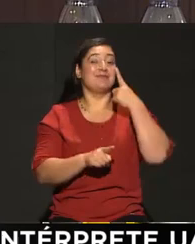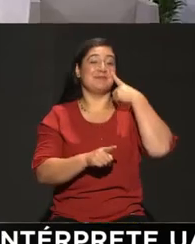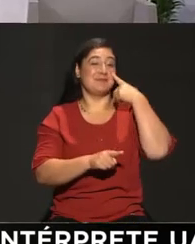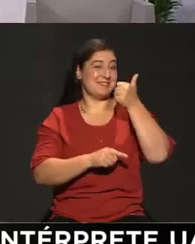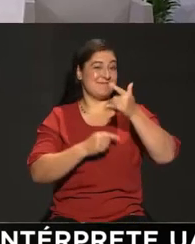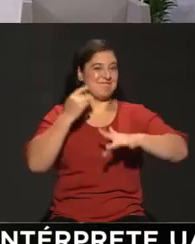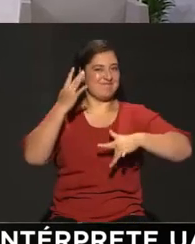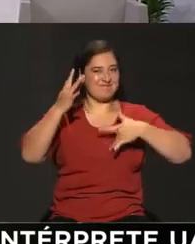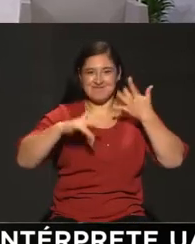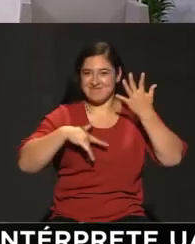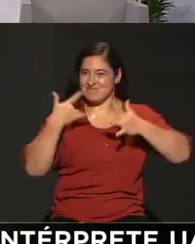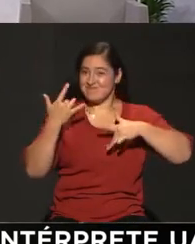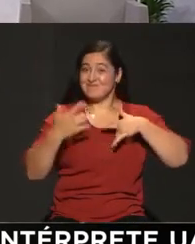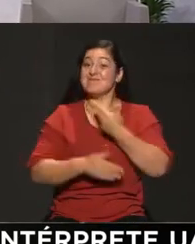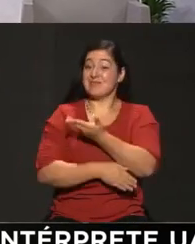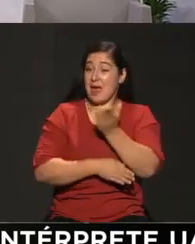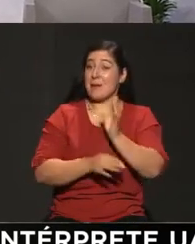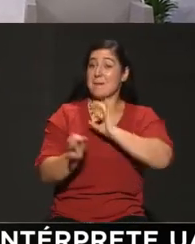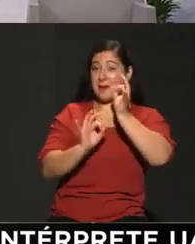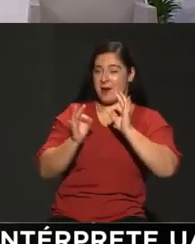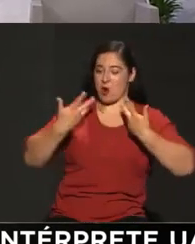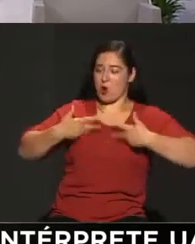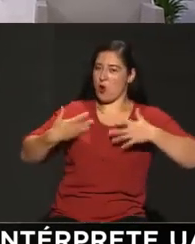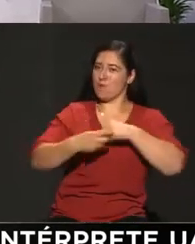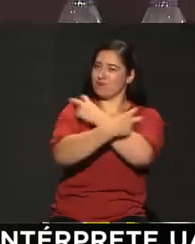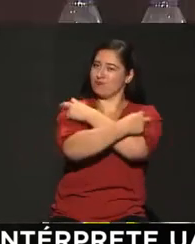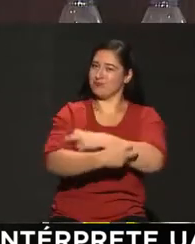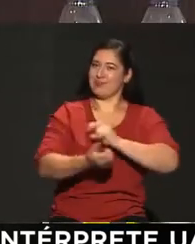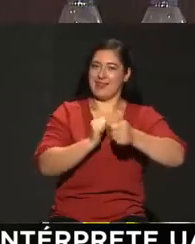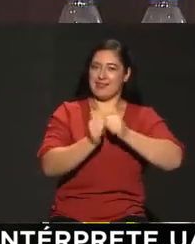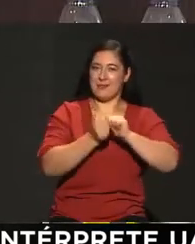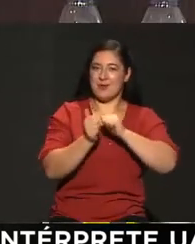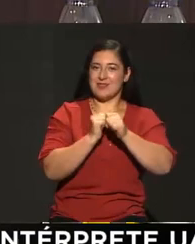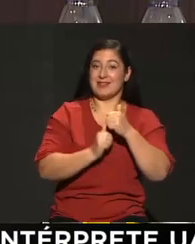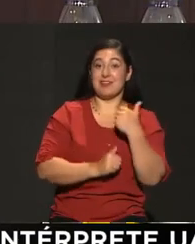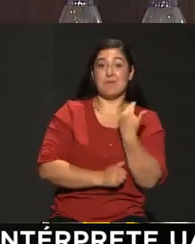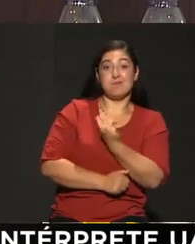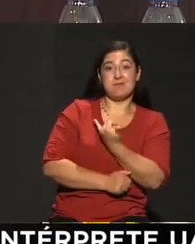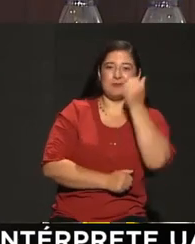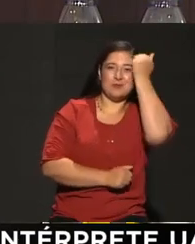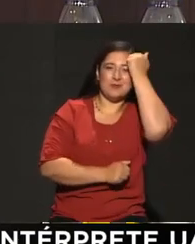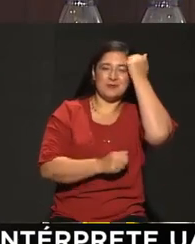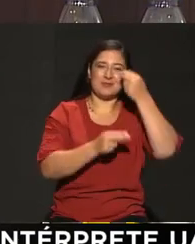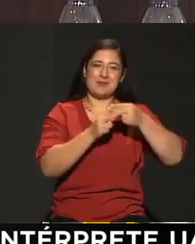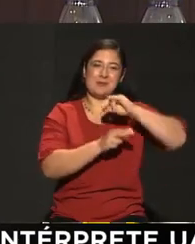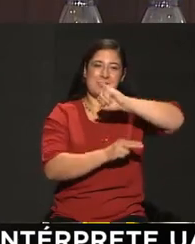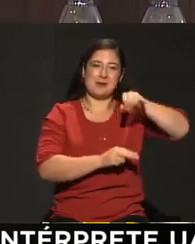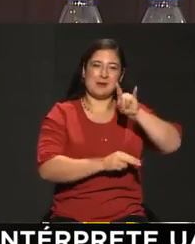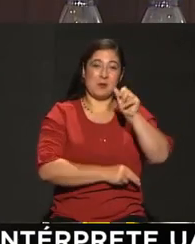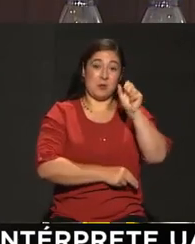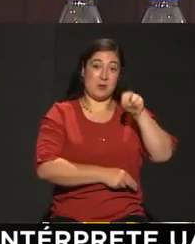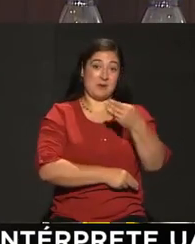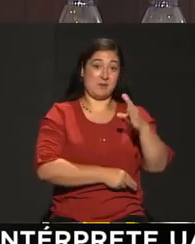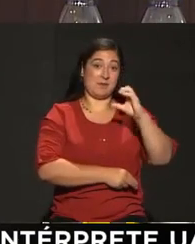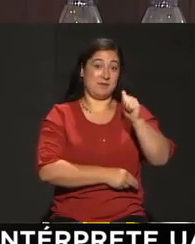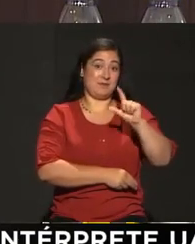delicioso. Es decir, que se tienen que preparar, tienen que alistar su ropa deportiva, porque además del profesor Juan Calle, que ya está conmigo para experimentar